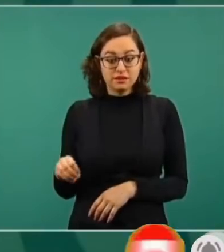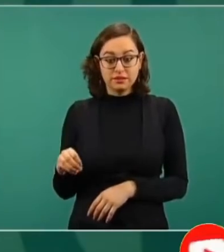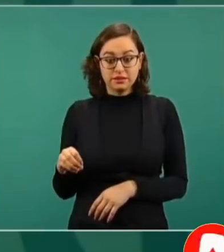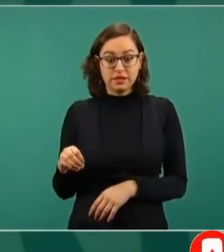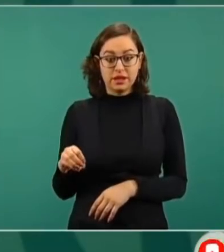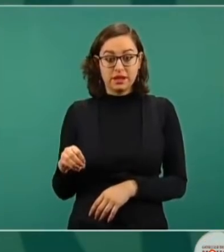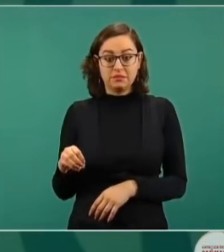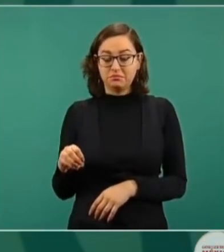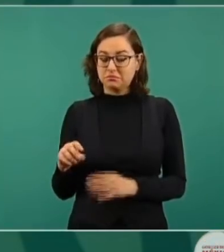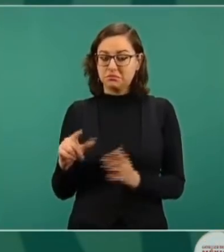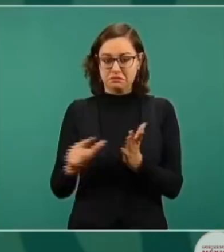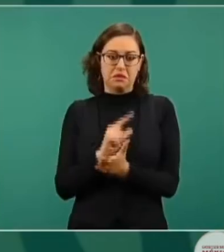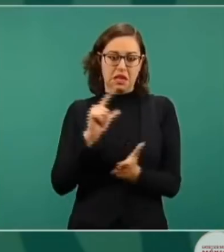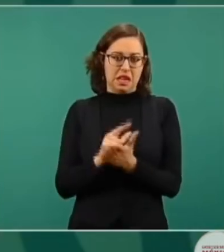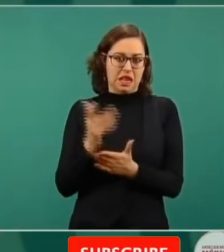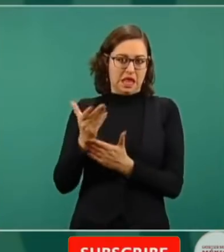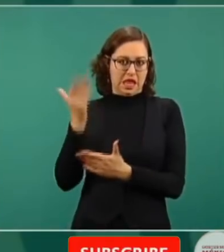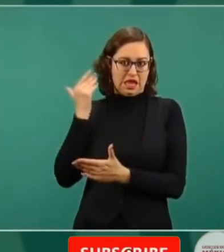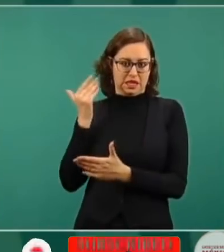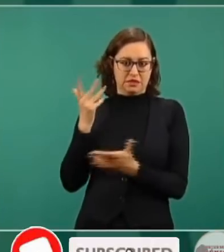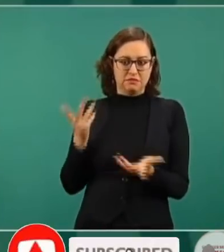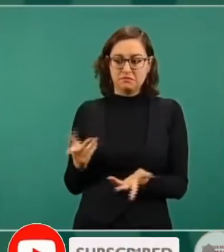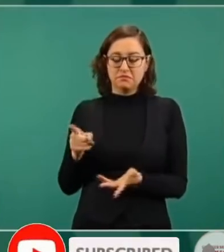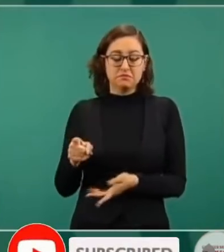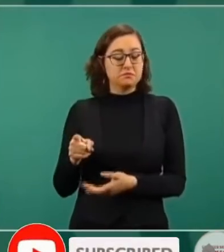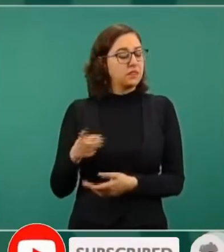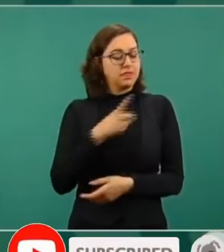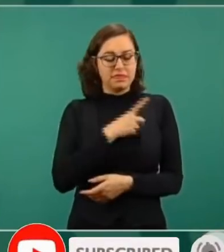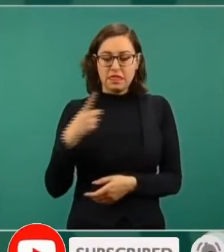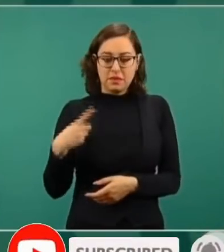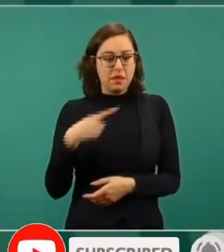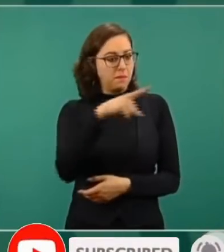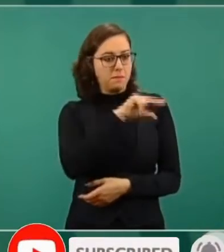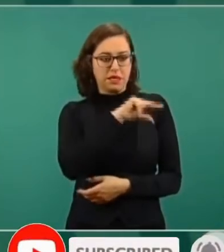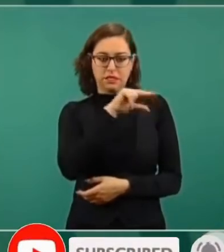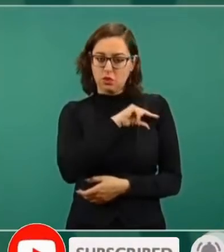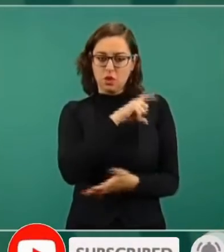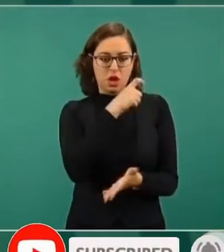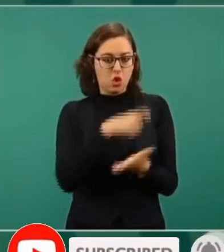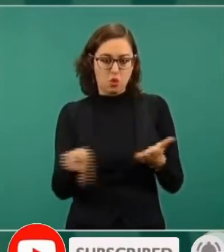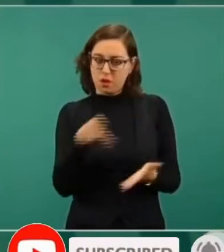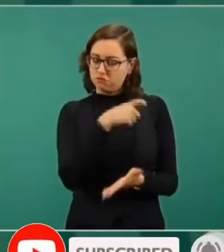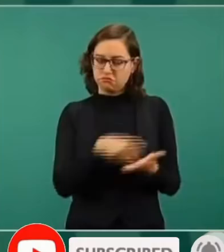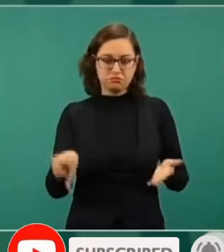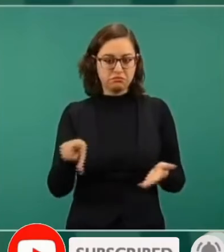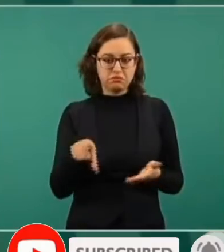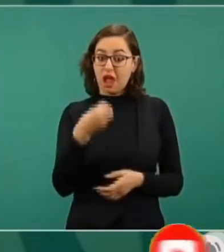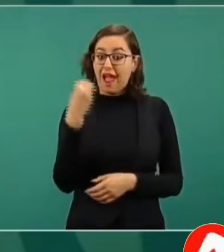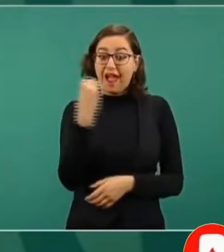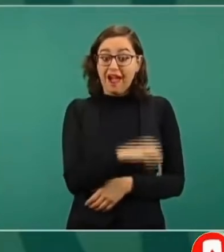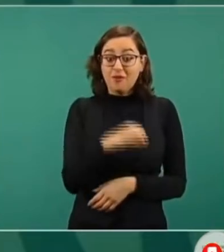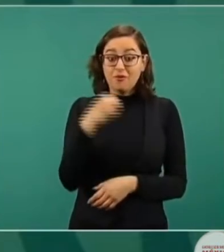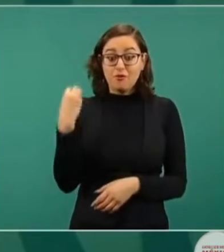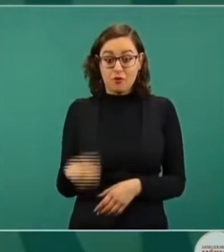la reforma energética a comprar dicha energía a los privados. Sí, CFE, que va a entregar